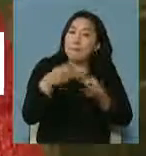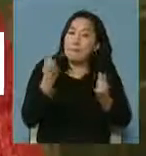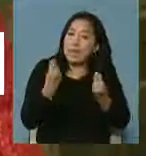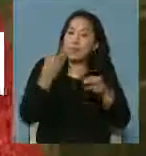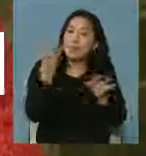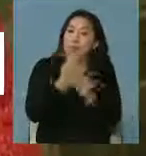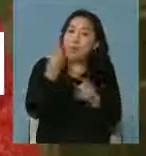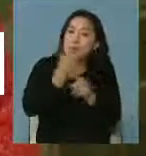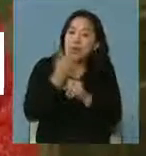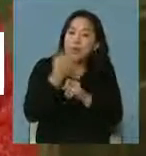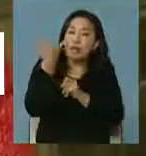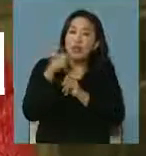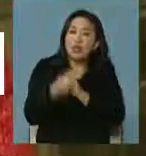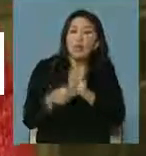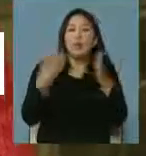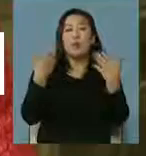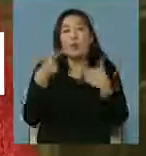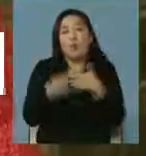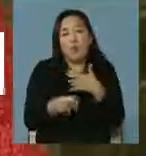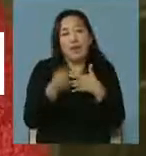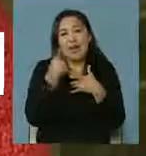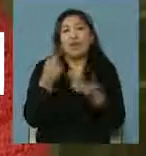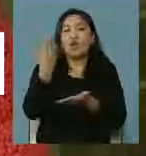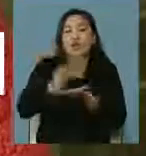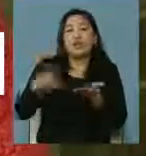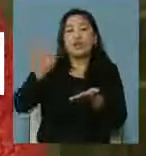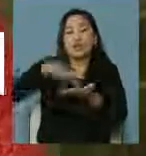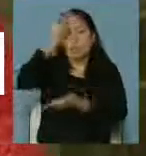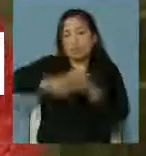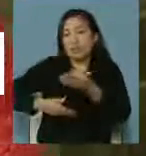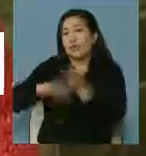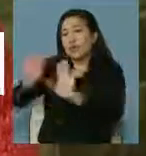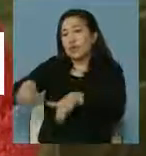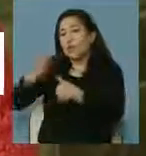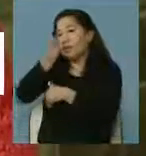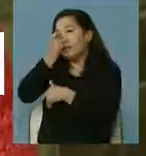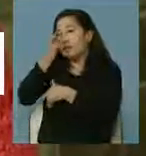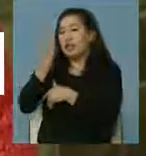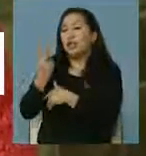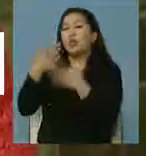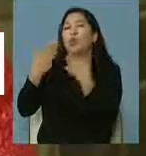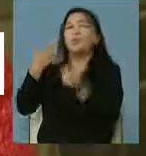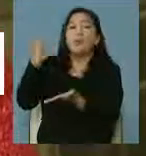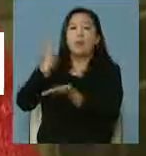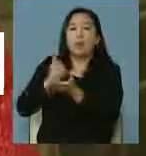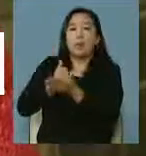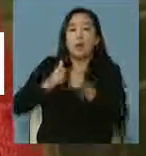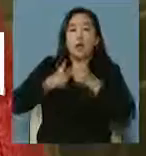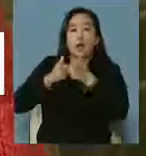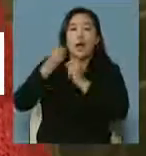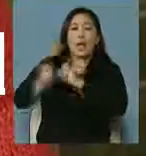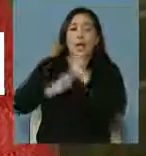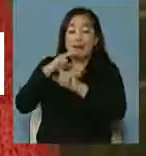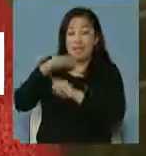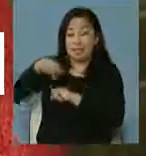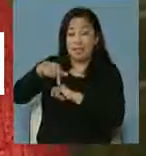del secundario, tienen esta posibilidad de poder rendir. Entonces, el 22 son las fechas de exámenes y las tutorías son hasta el